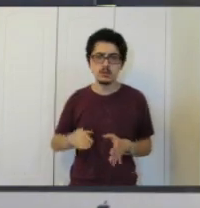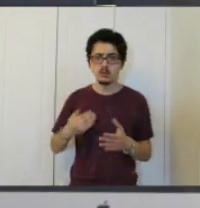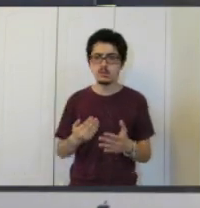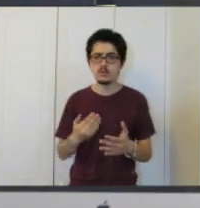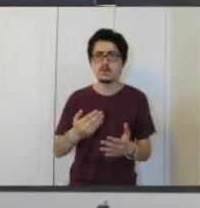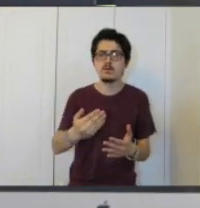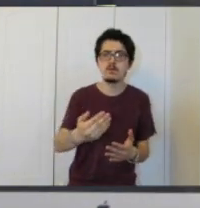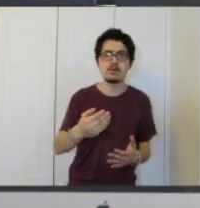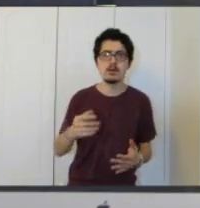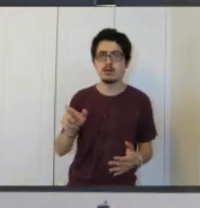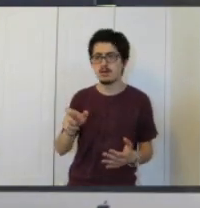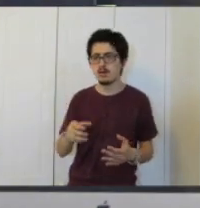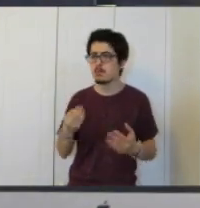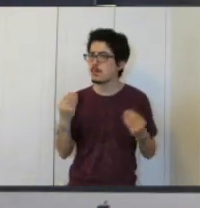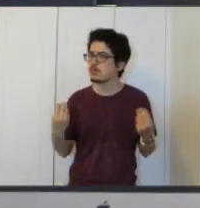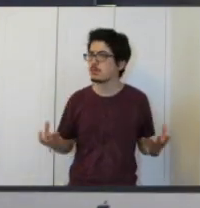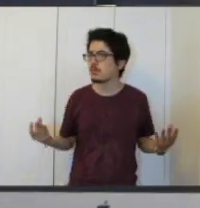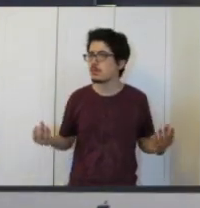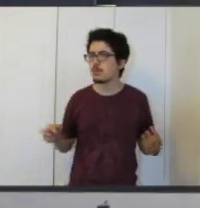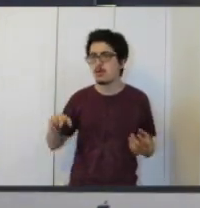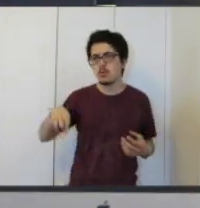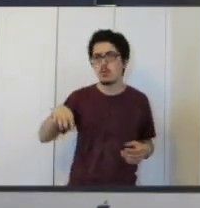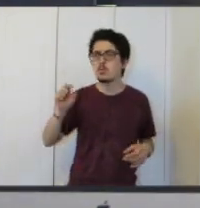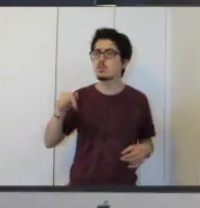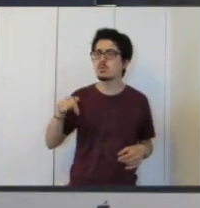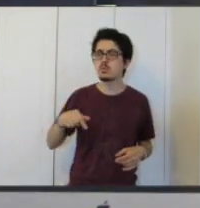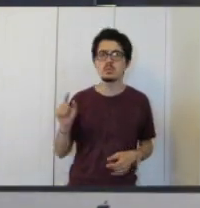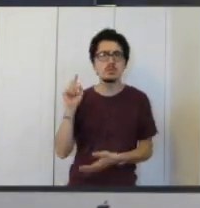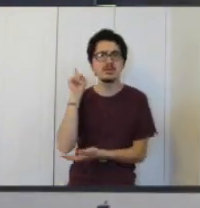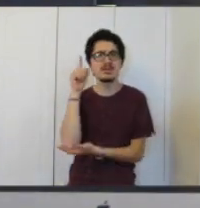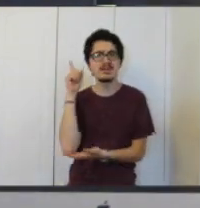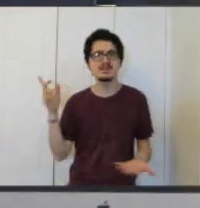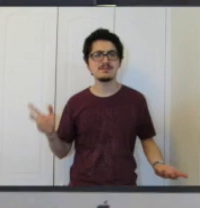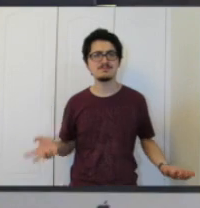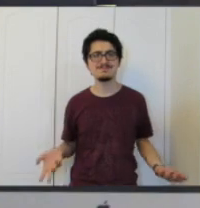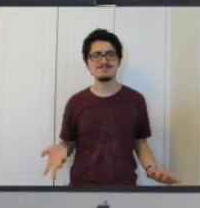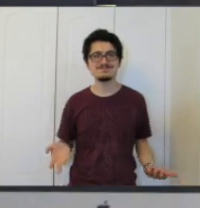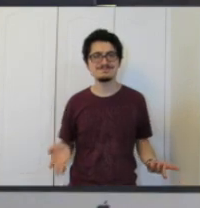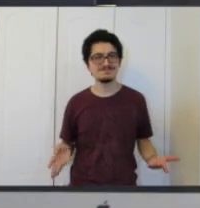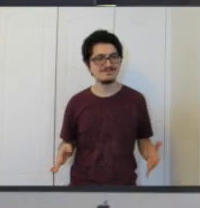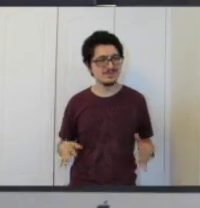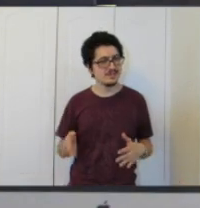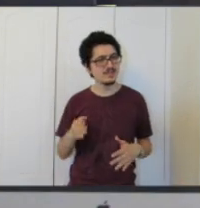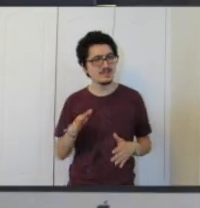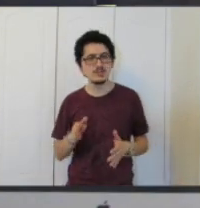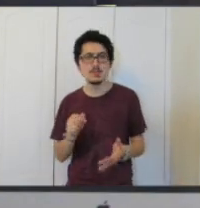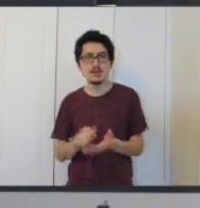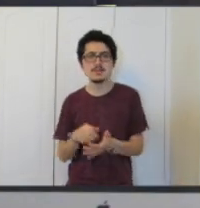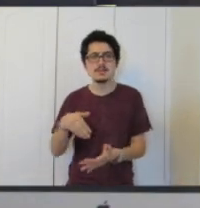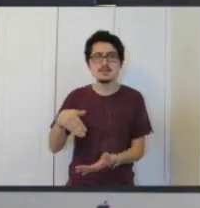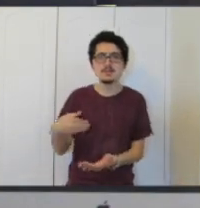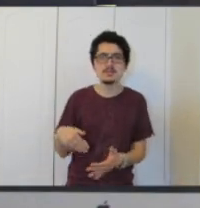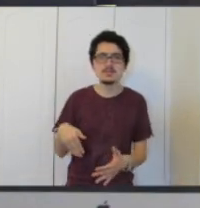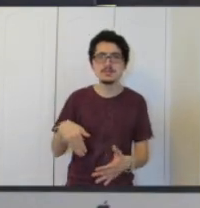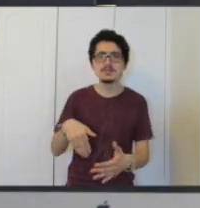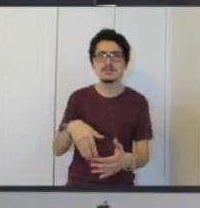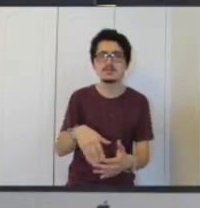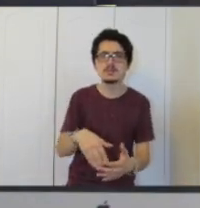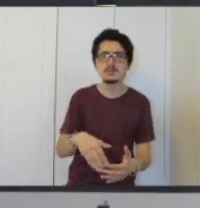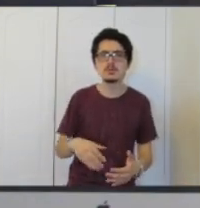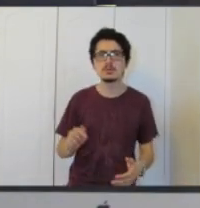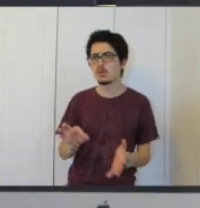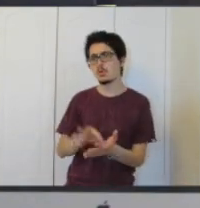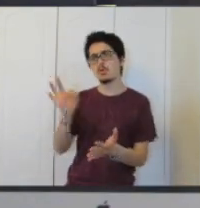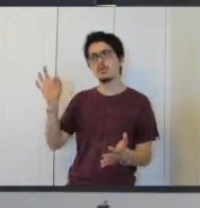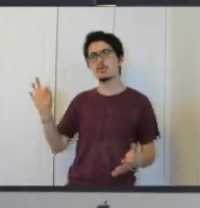vida. Así que es un libro que vale la pena que la portada no te deje engañar, no es un libro con un contenido básico ni nada por el